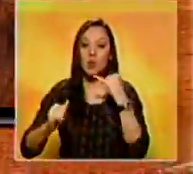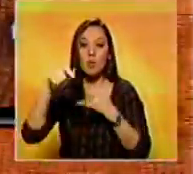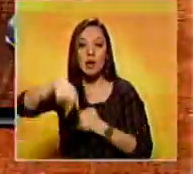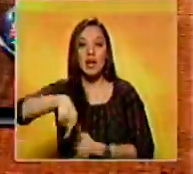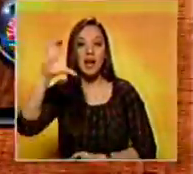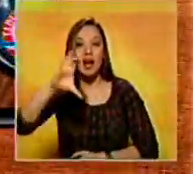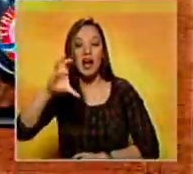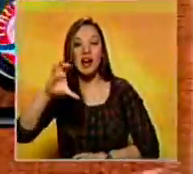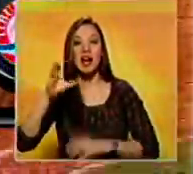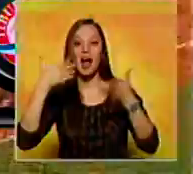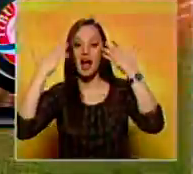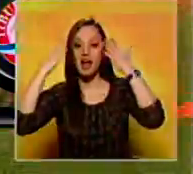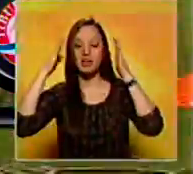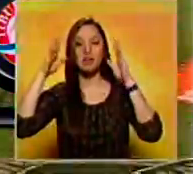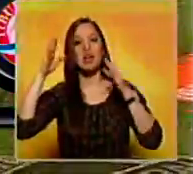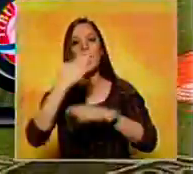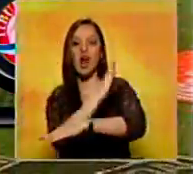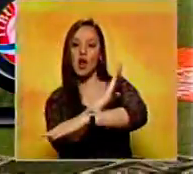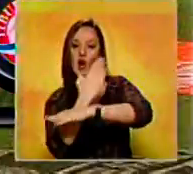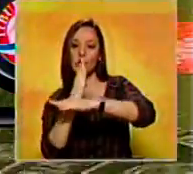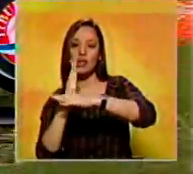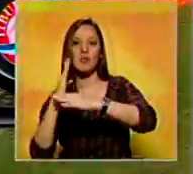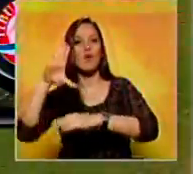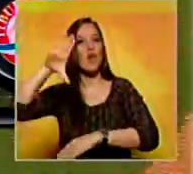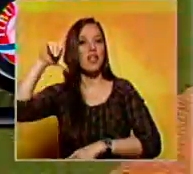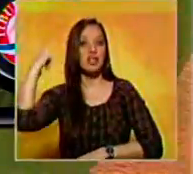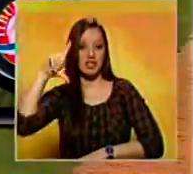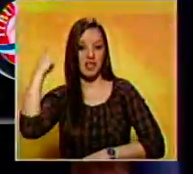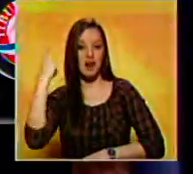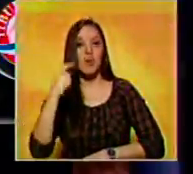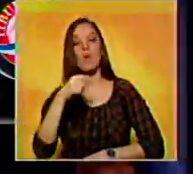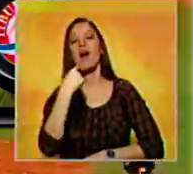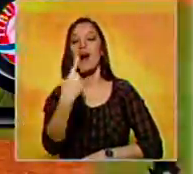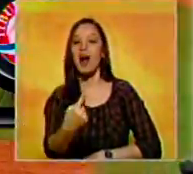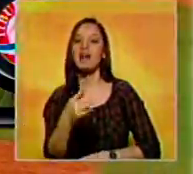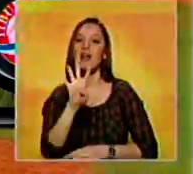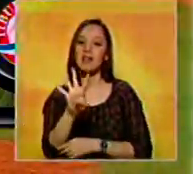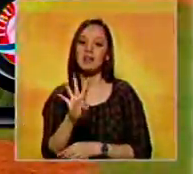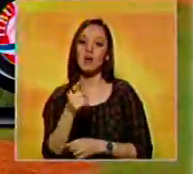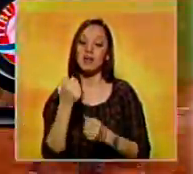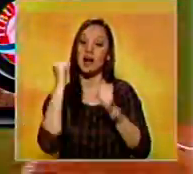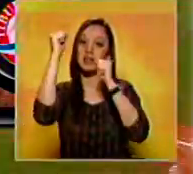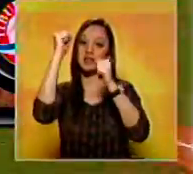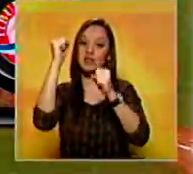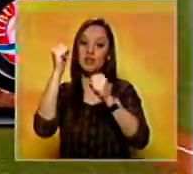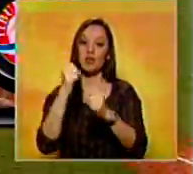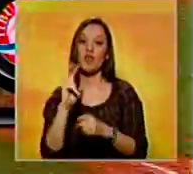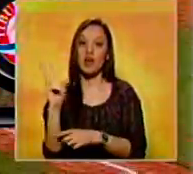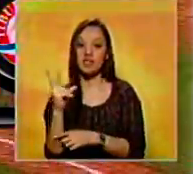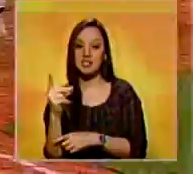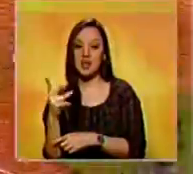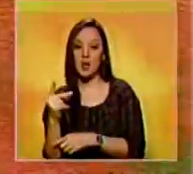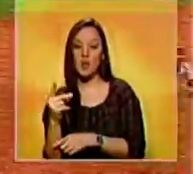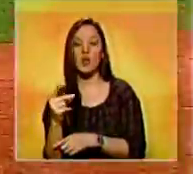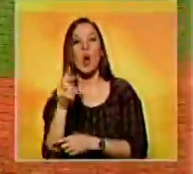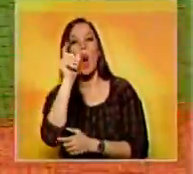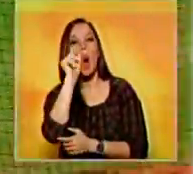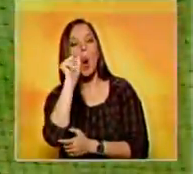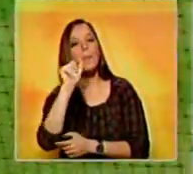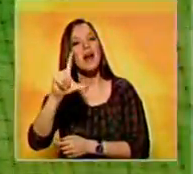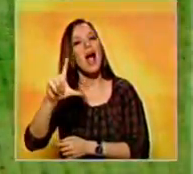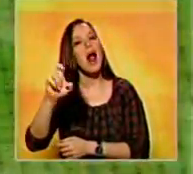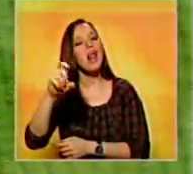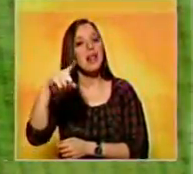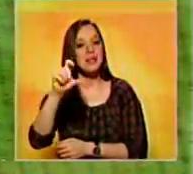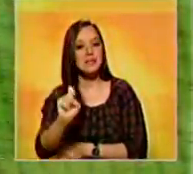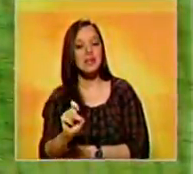Caracas, los Tiburones de La Guaira batieron a Bravos de Margarita 6-4 para sumar su segundo triunfo de la campaña. Alex Castellanos destacó con un gran